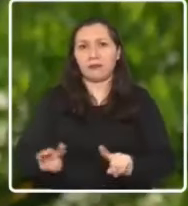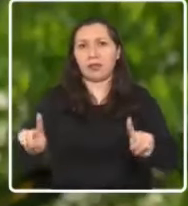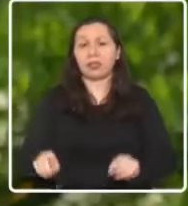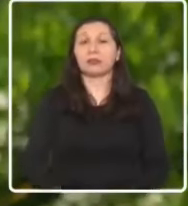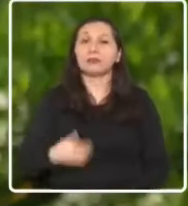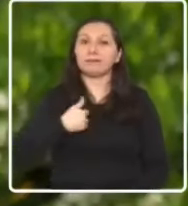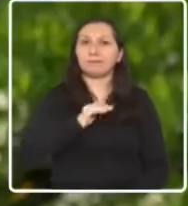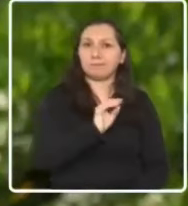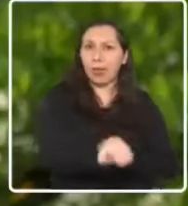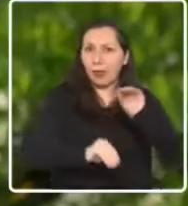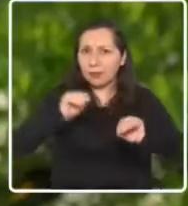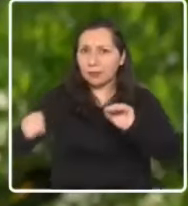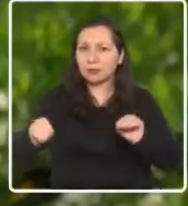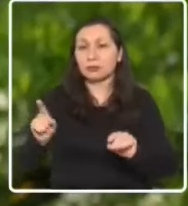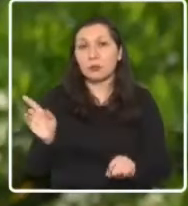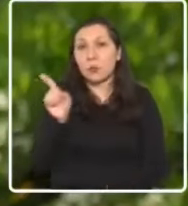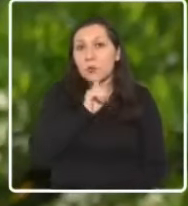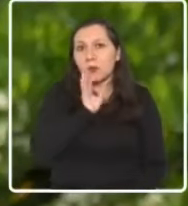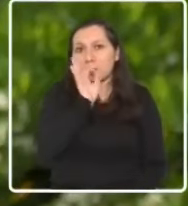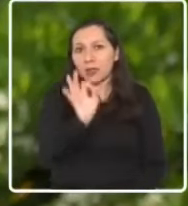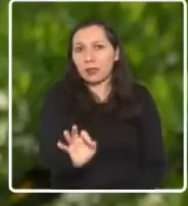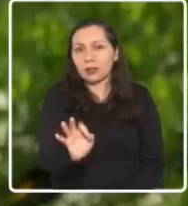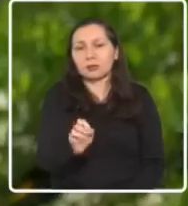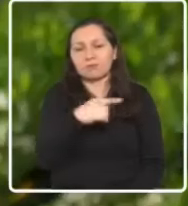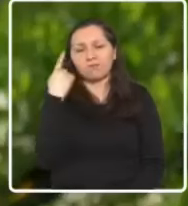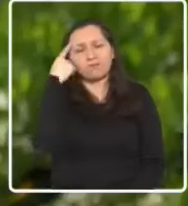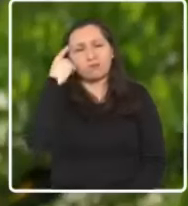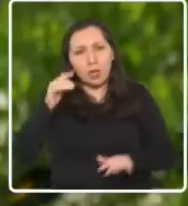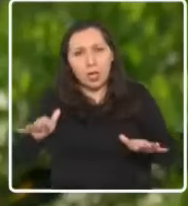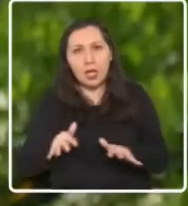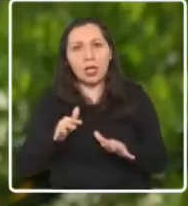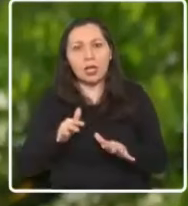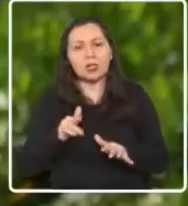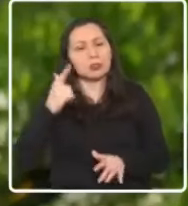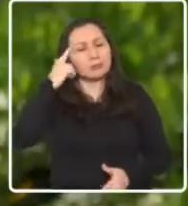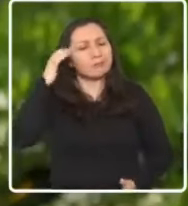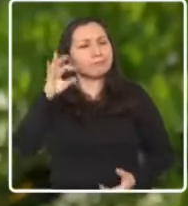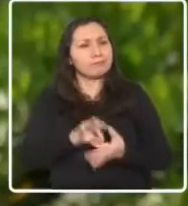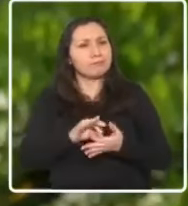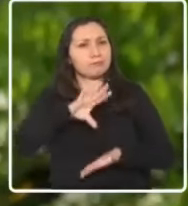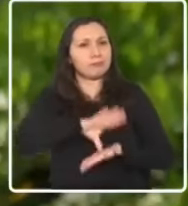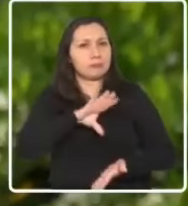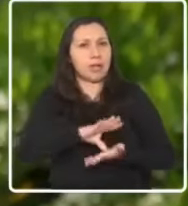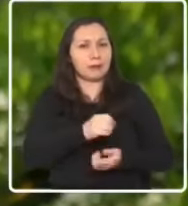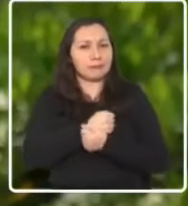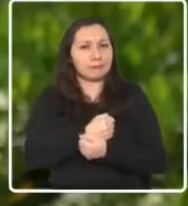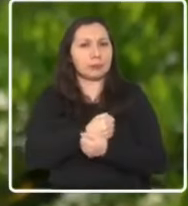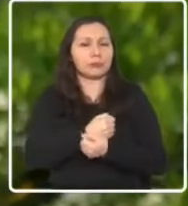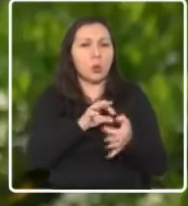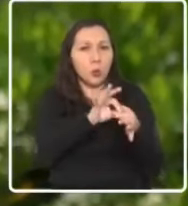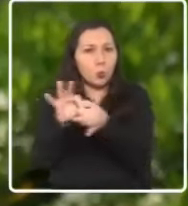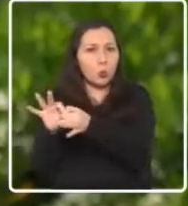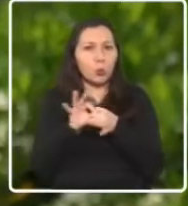Hago un llamado para terminar a actuar y pensar con sentido patriótico, de unidad.